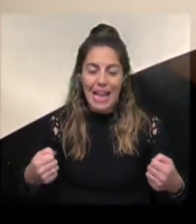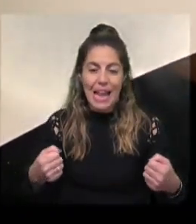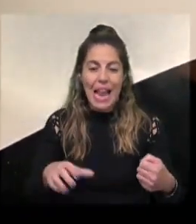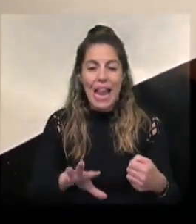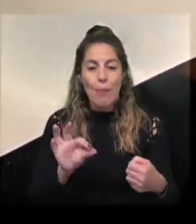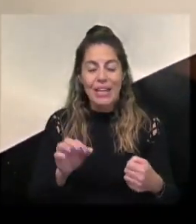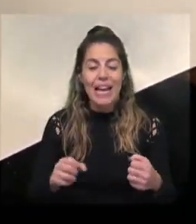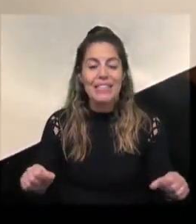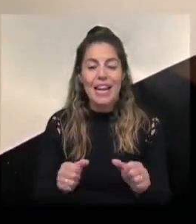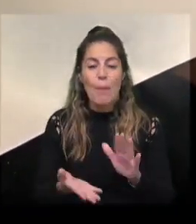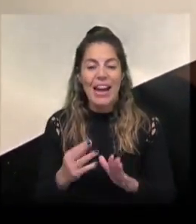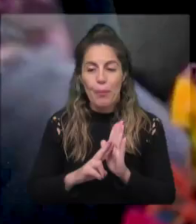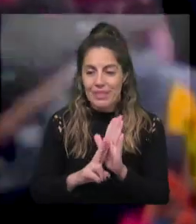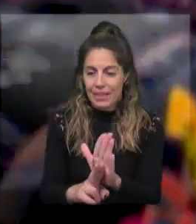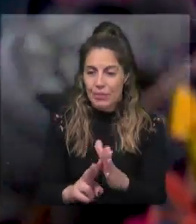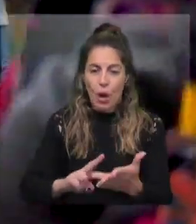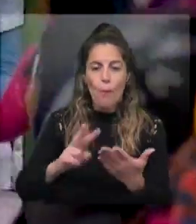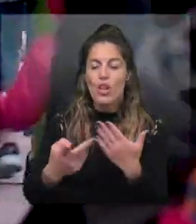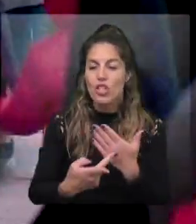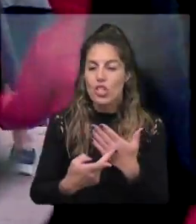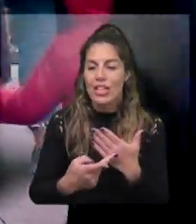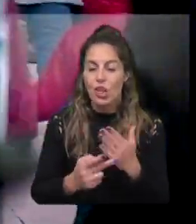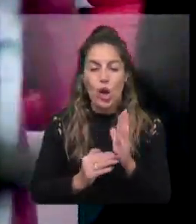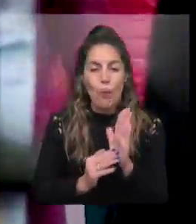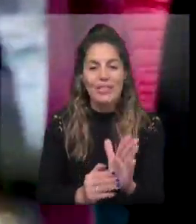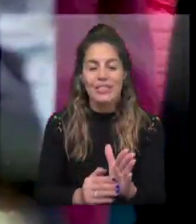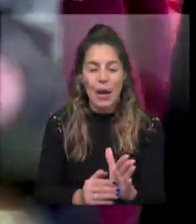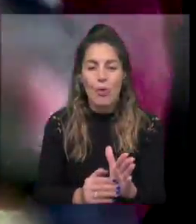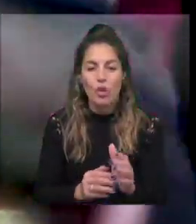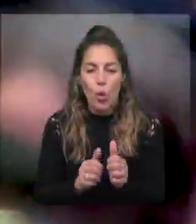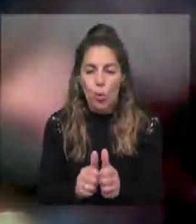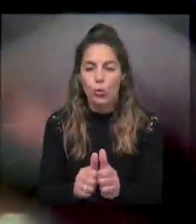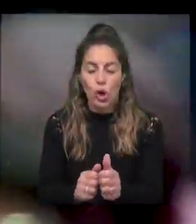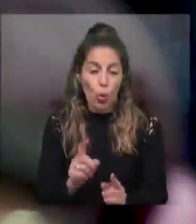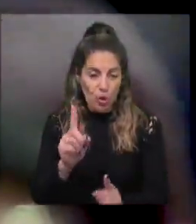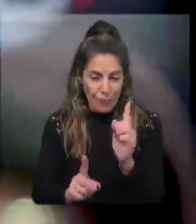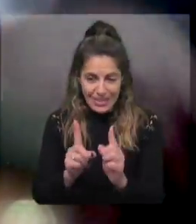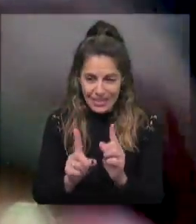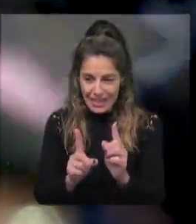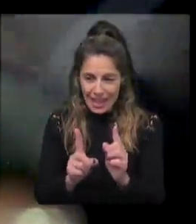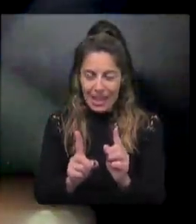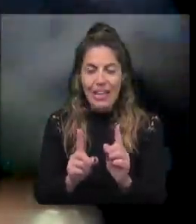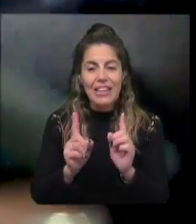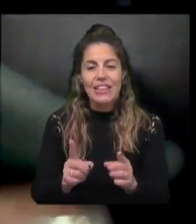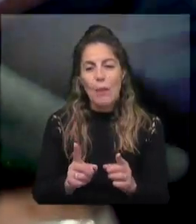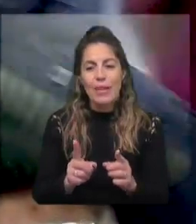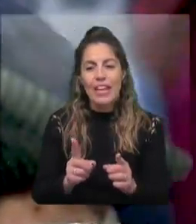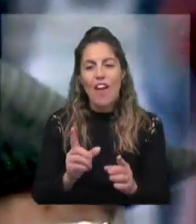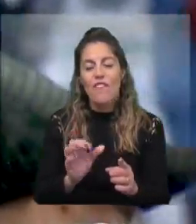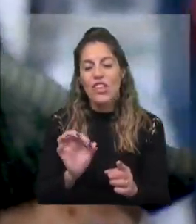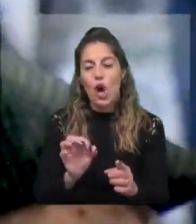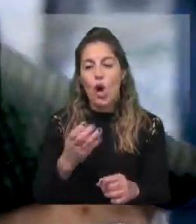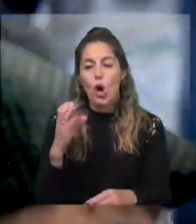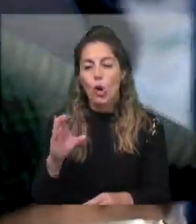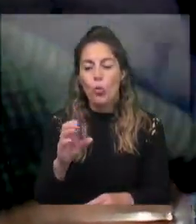más representativa. Es un proyecto que lo presentamos en conjunto con UDELAR, con el Fiocruz de Curitiba en Brasil